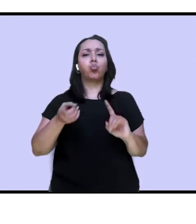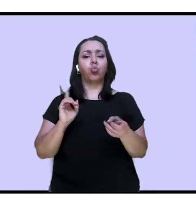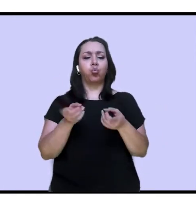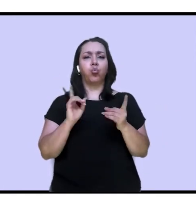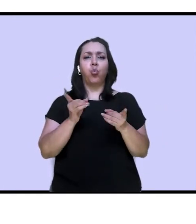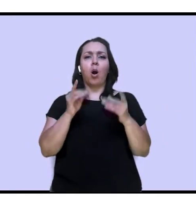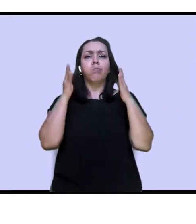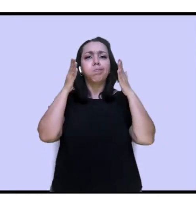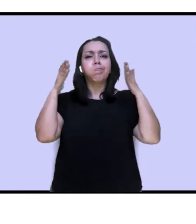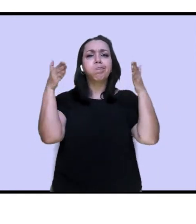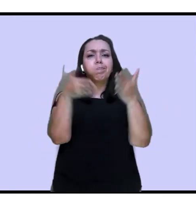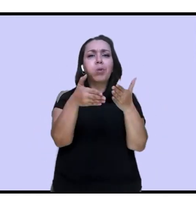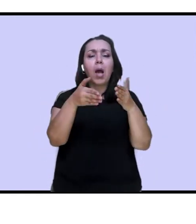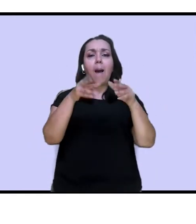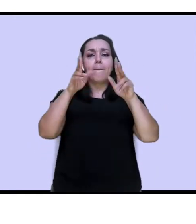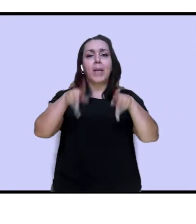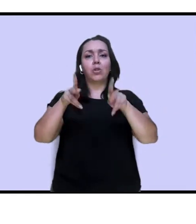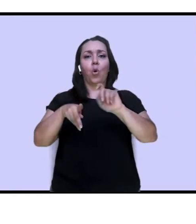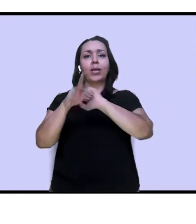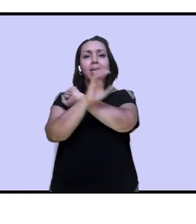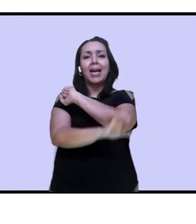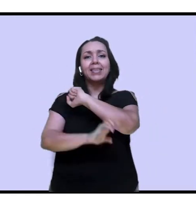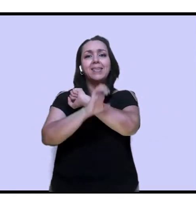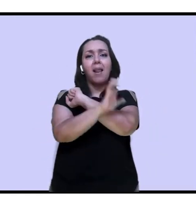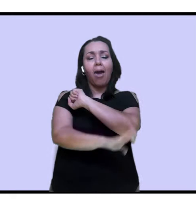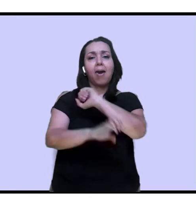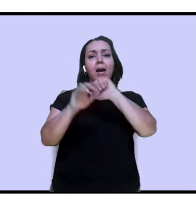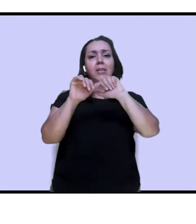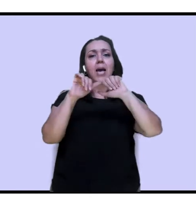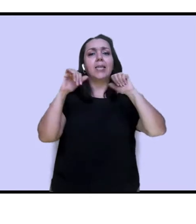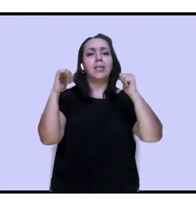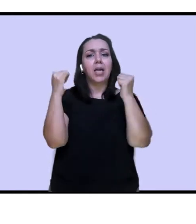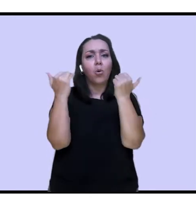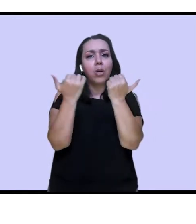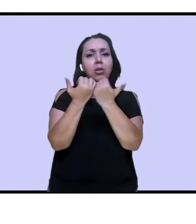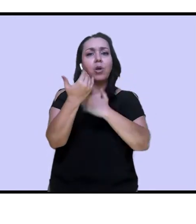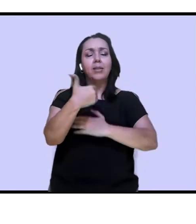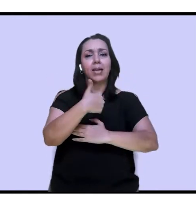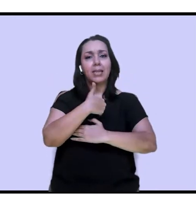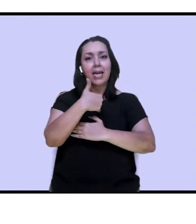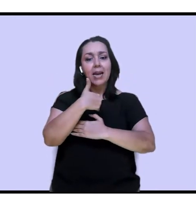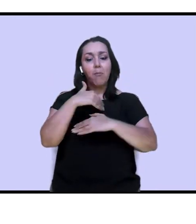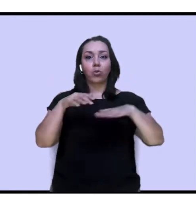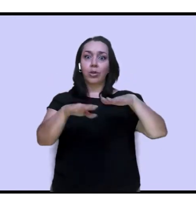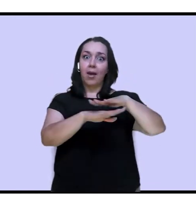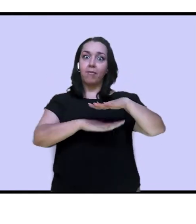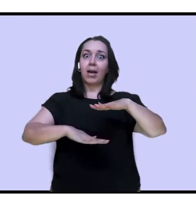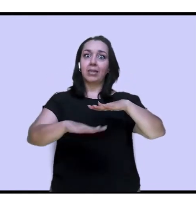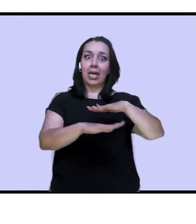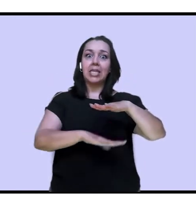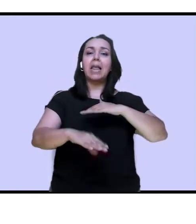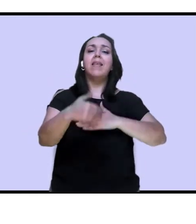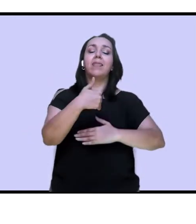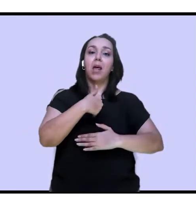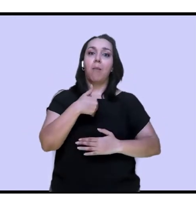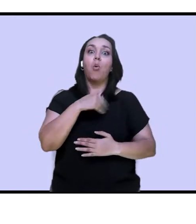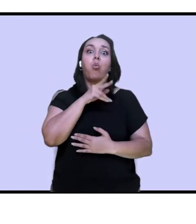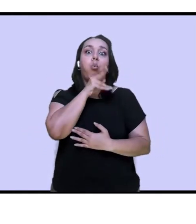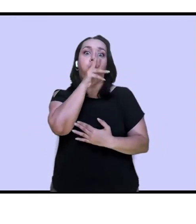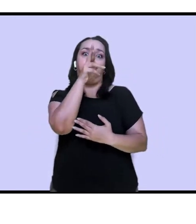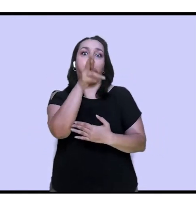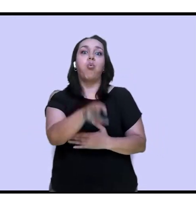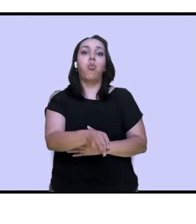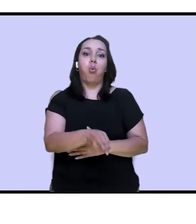es este abordaje a la población extranjera que está en nuestras aulas? Tomando en cuenta ya de base que, sin duda alguna, es